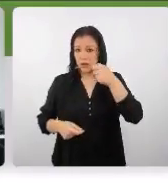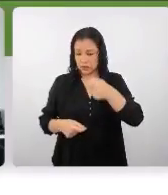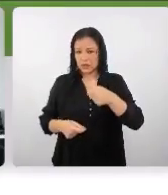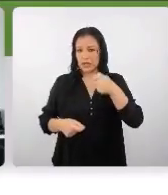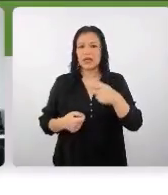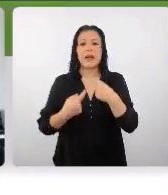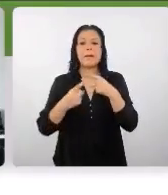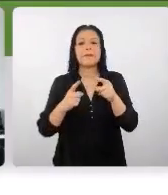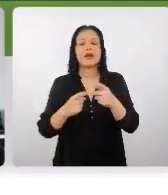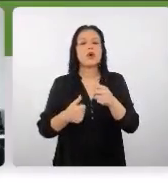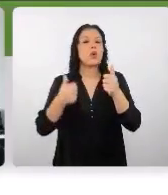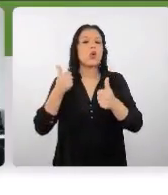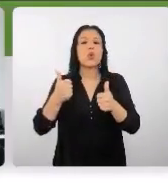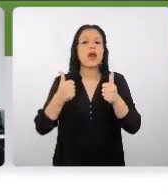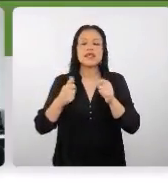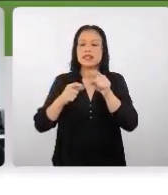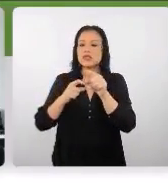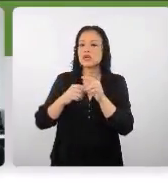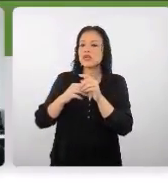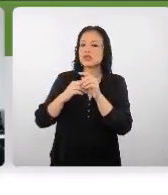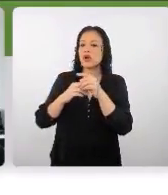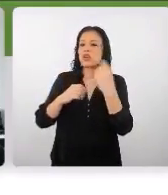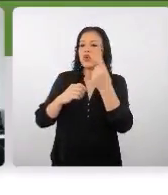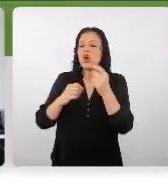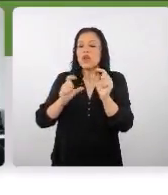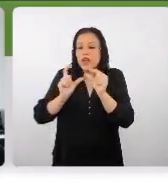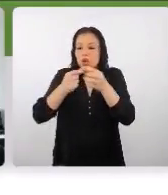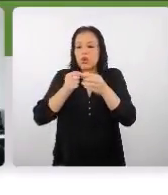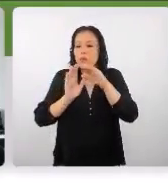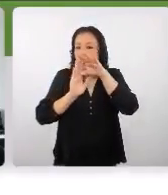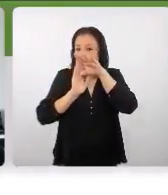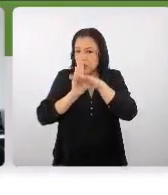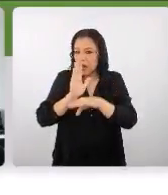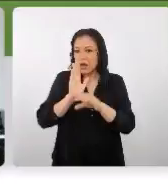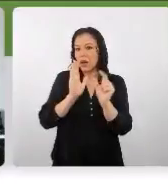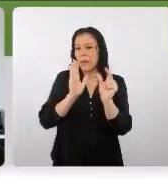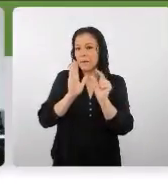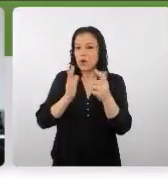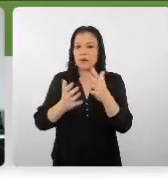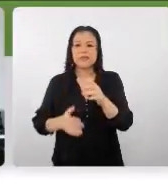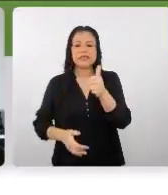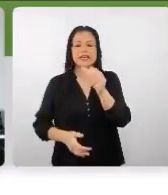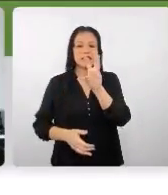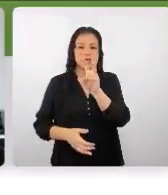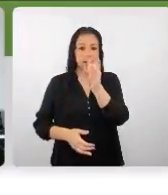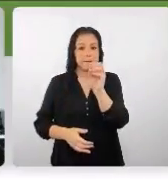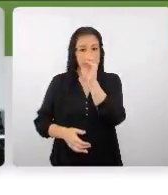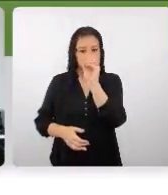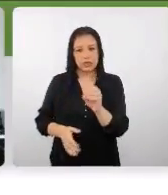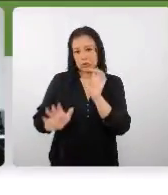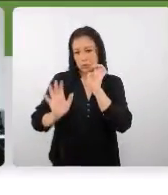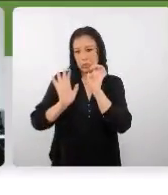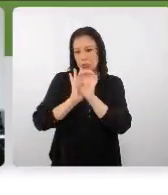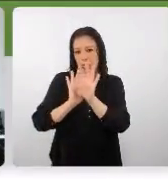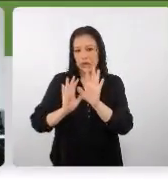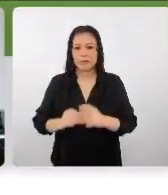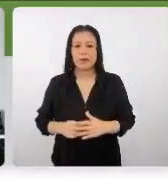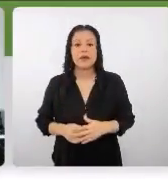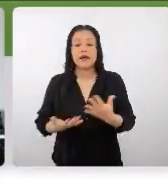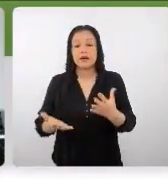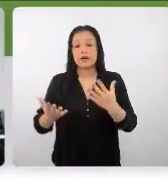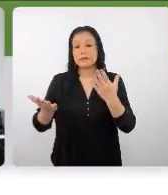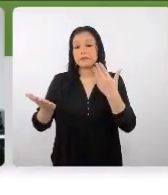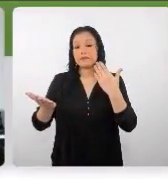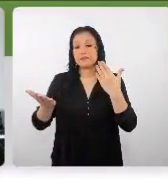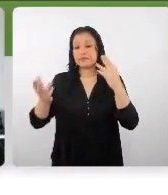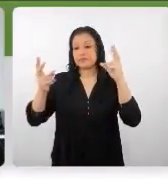estarían priorizando estos tours exclusivos de aforo reducido en un 16%, por ejemplo. En cuanto al